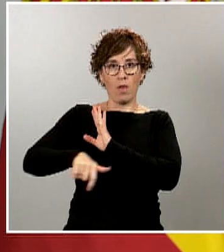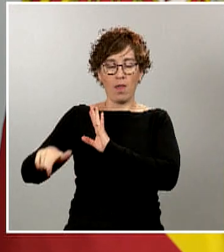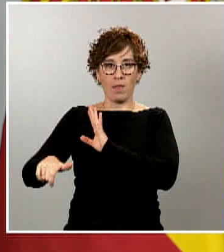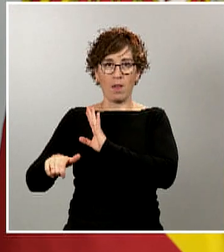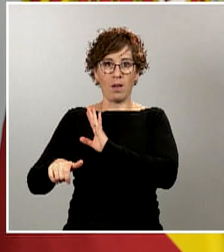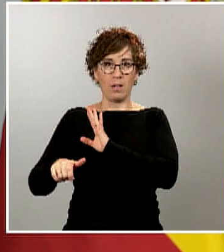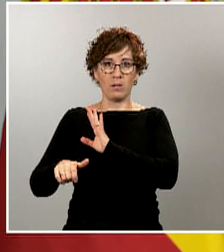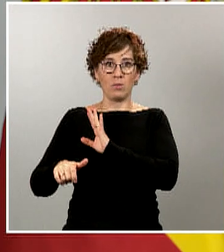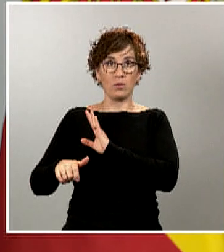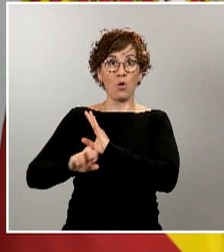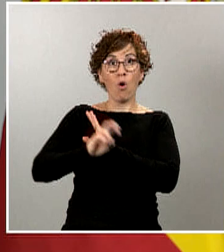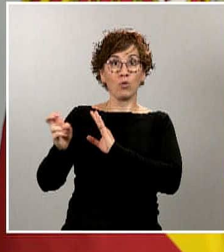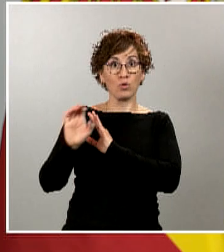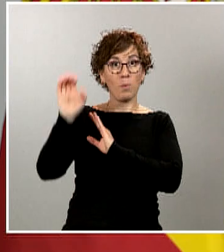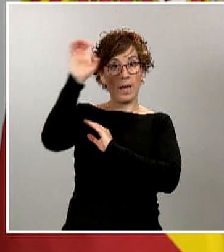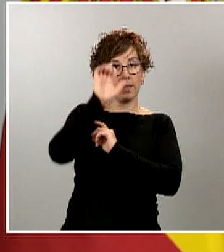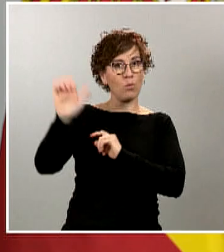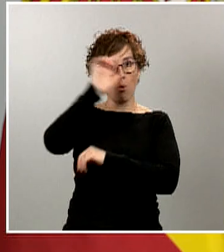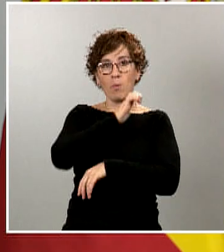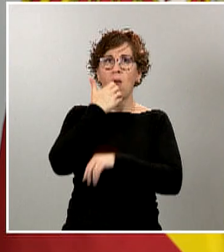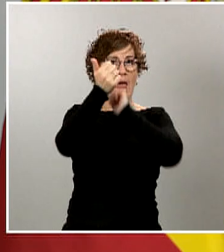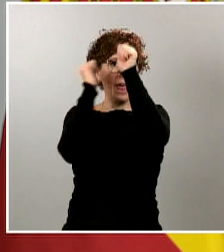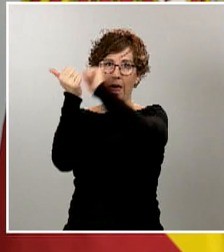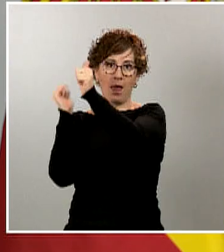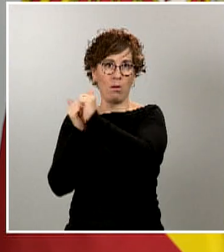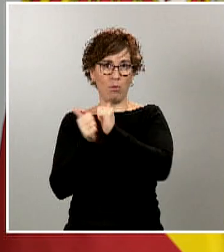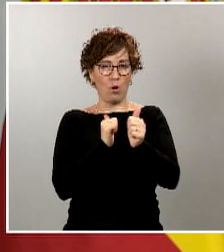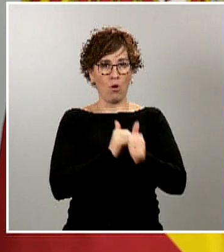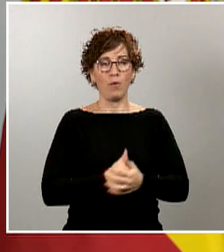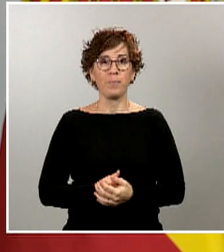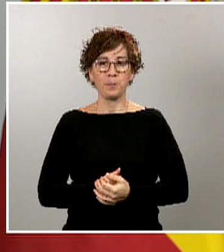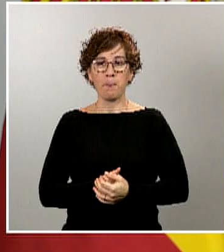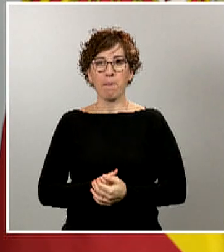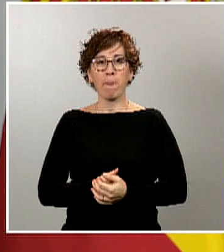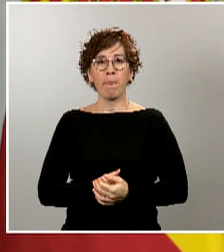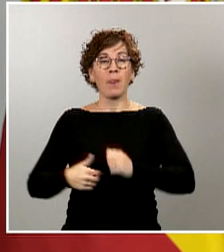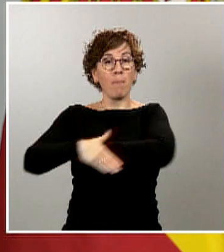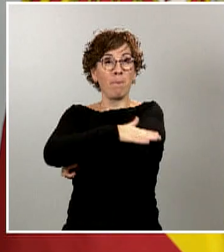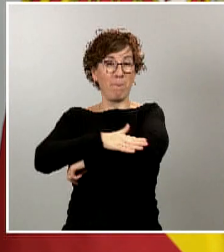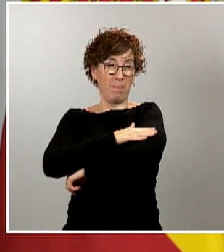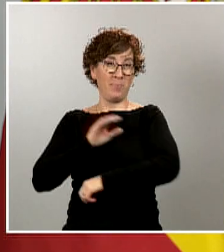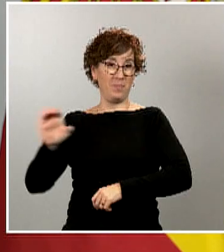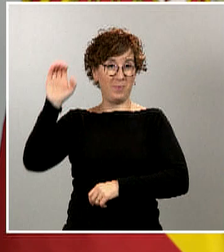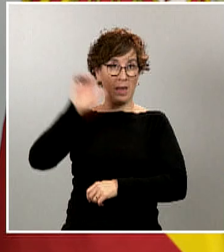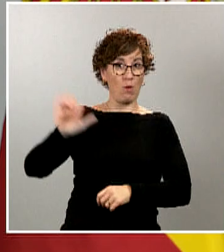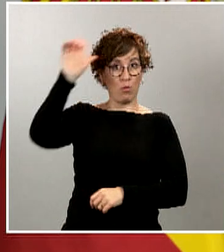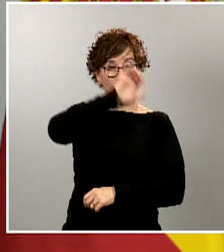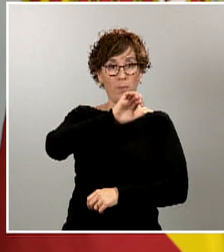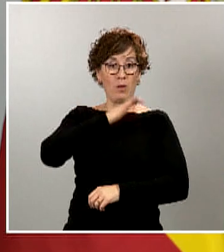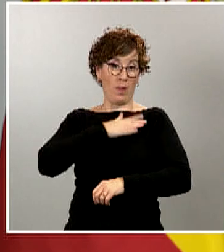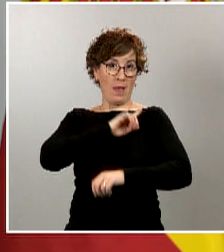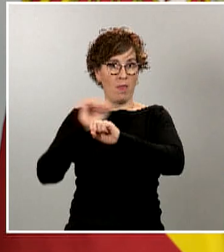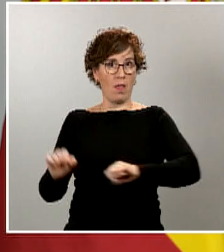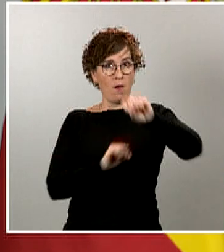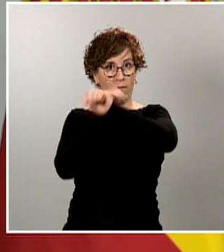países europeos. Yo puedo decir que ministros y ministras de defensa de países europeos se han dirigido hacia España para ver